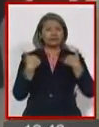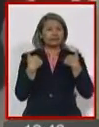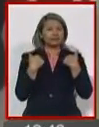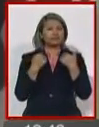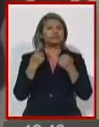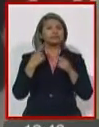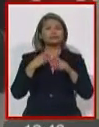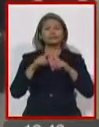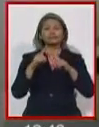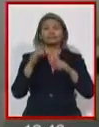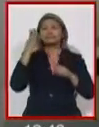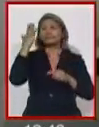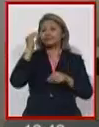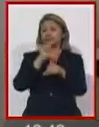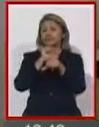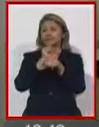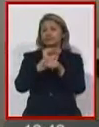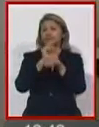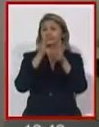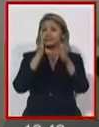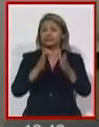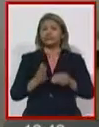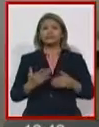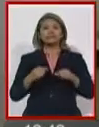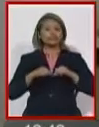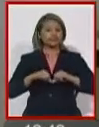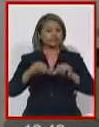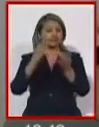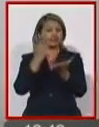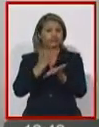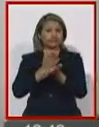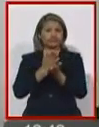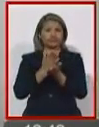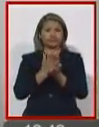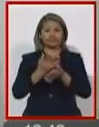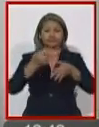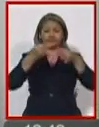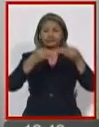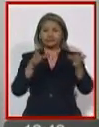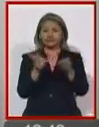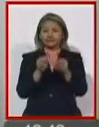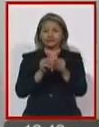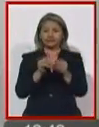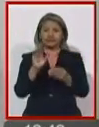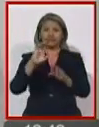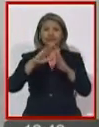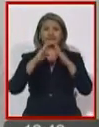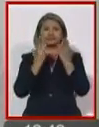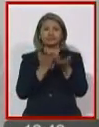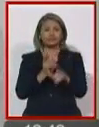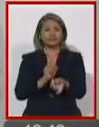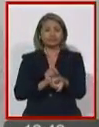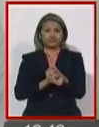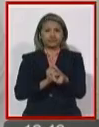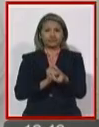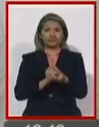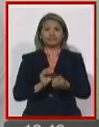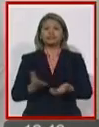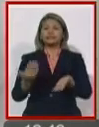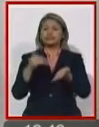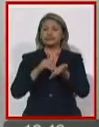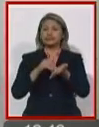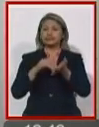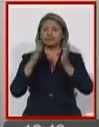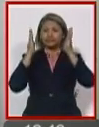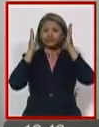obtener fichas debido a que los trabajadores de salud siguen en paro. Por decisión de la Asamblea del Colegio Médico, se